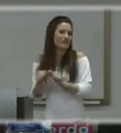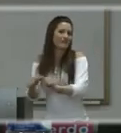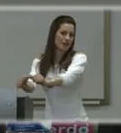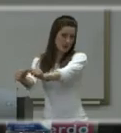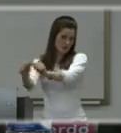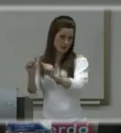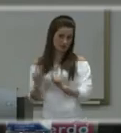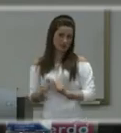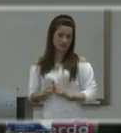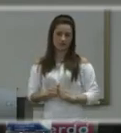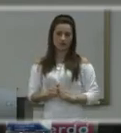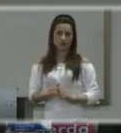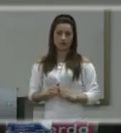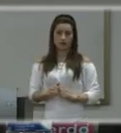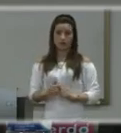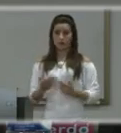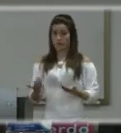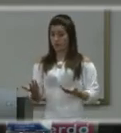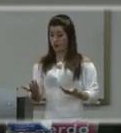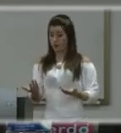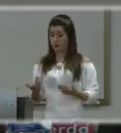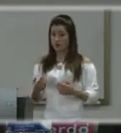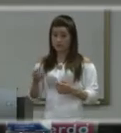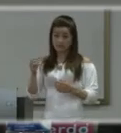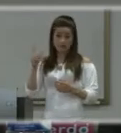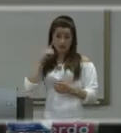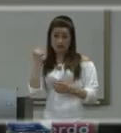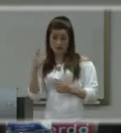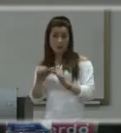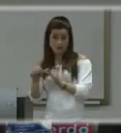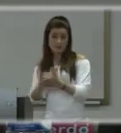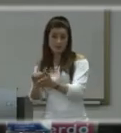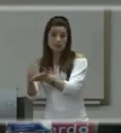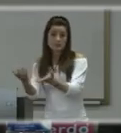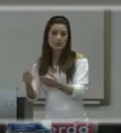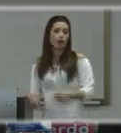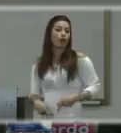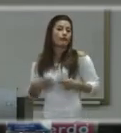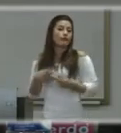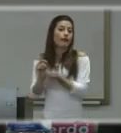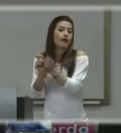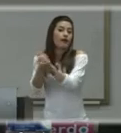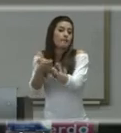decir nada como sobre qué es lo que ha pasado con mi vida en los últimos o en los siguientes 20 años, ¿ya? Entonces,